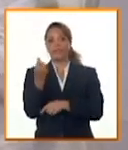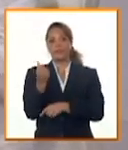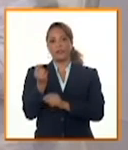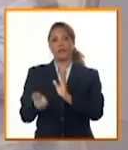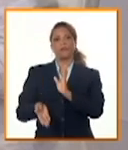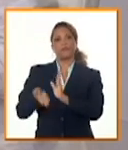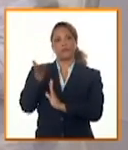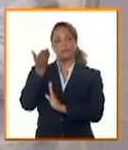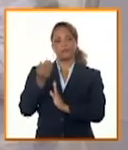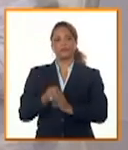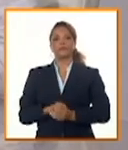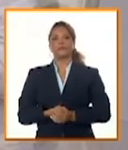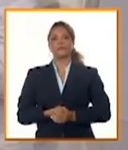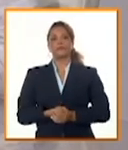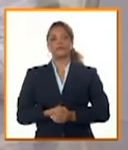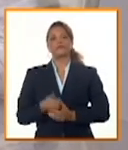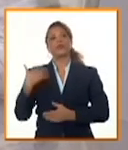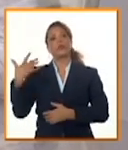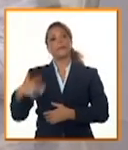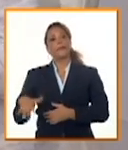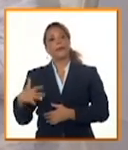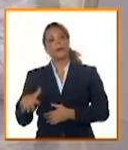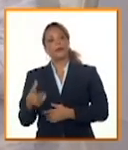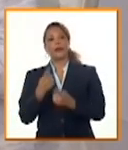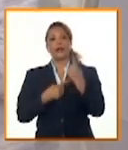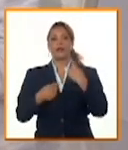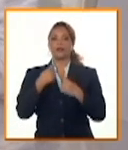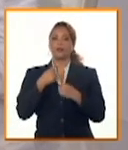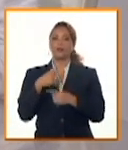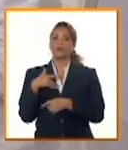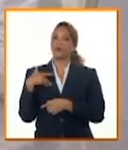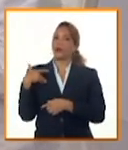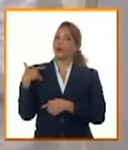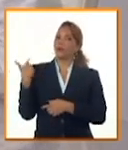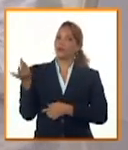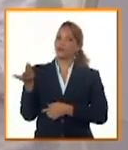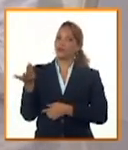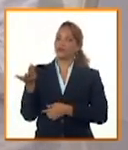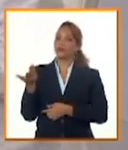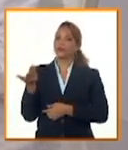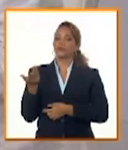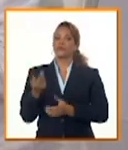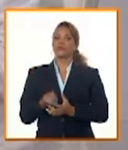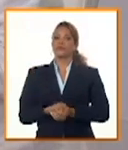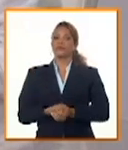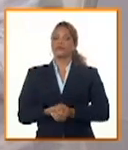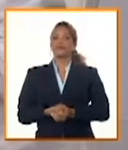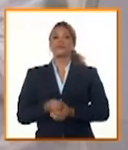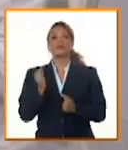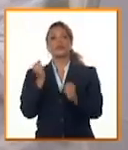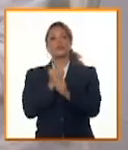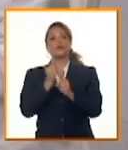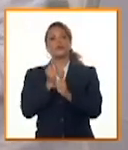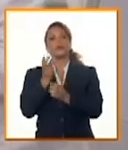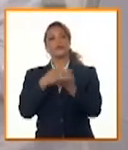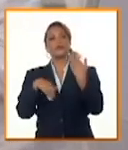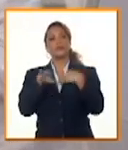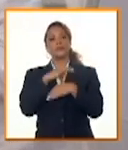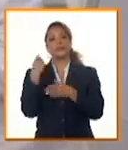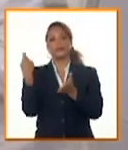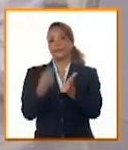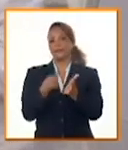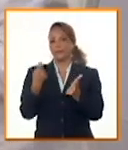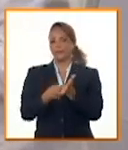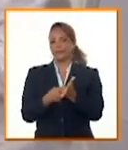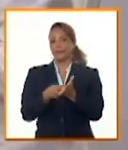precios incluso son precios que algunos son hasta abusivos acciones en las que se trabaja por el Ministerio financiero que